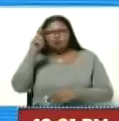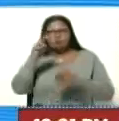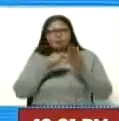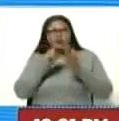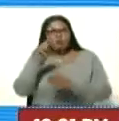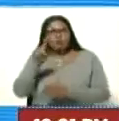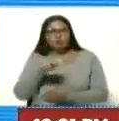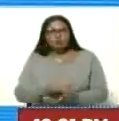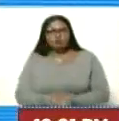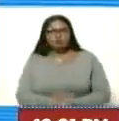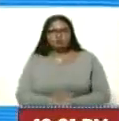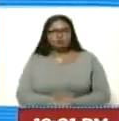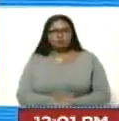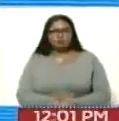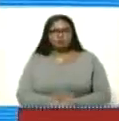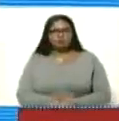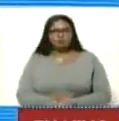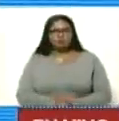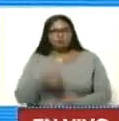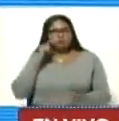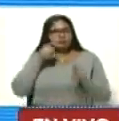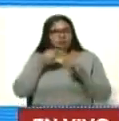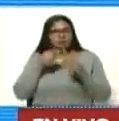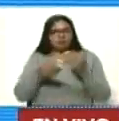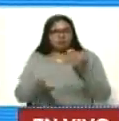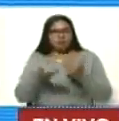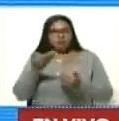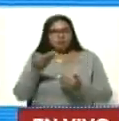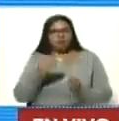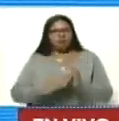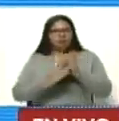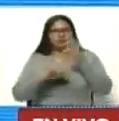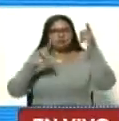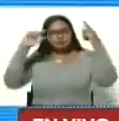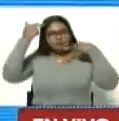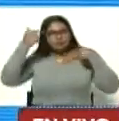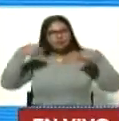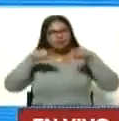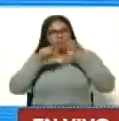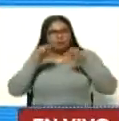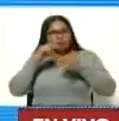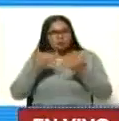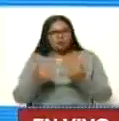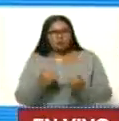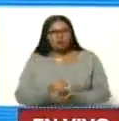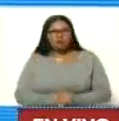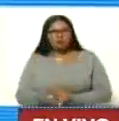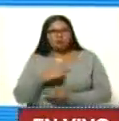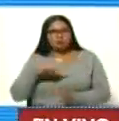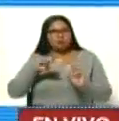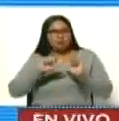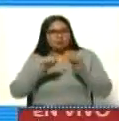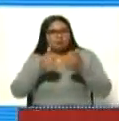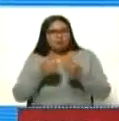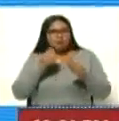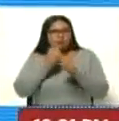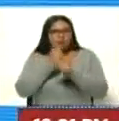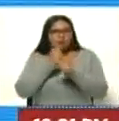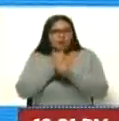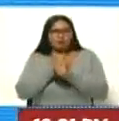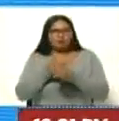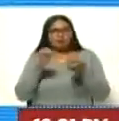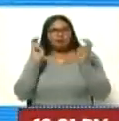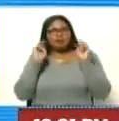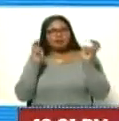2001, y lo que consideraba la importancia del comandante Chávez le daba en ese momento. Y comenzamos a trabajar el